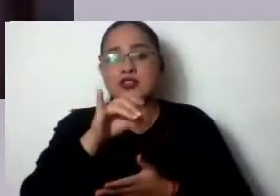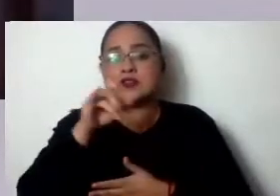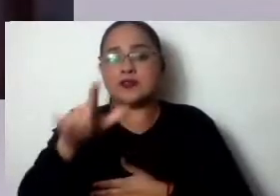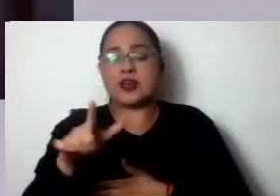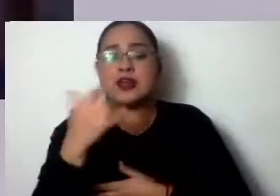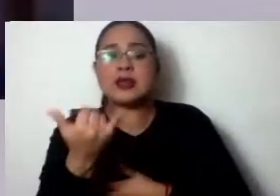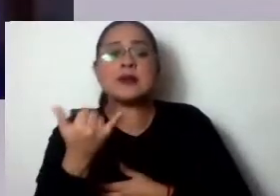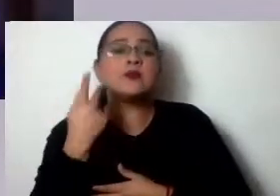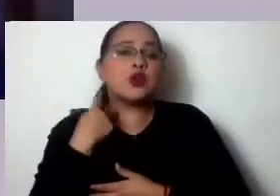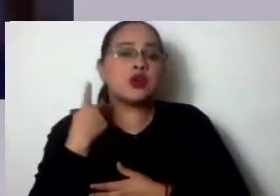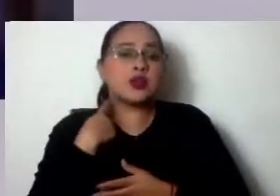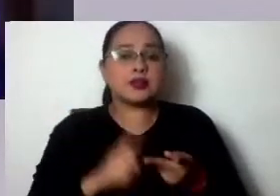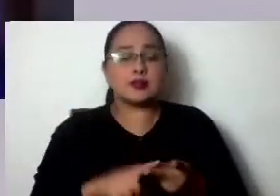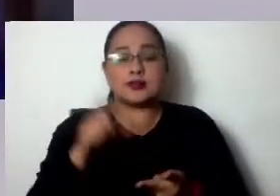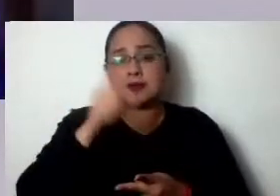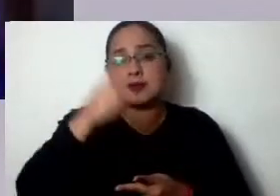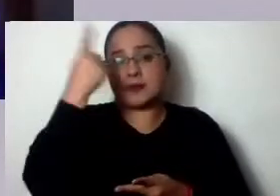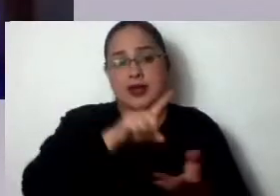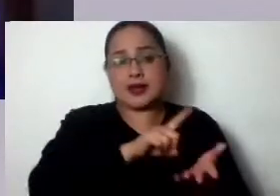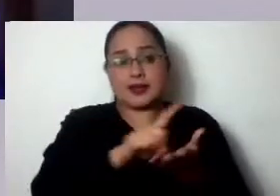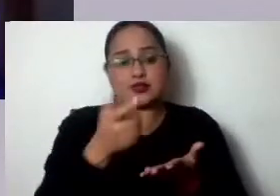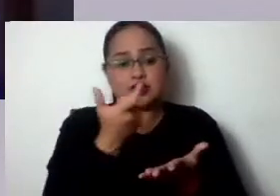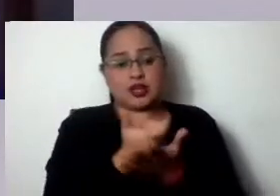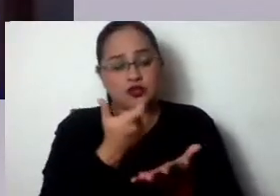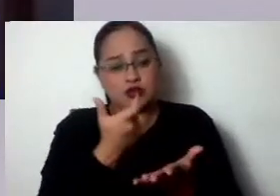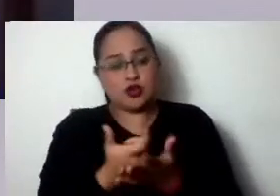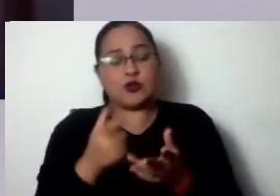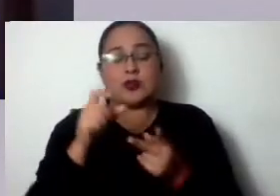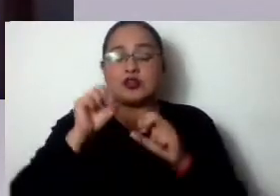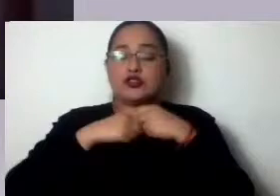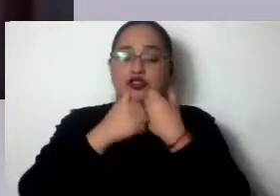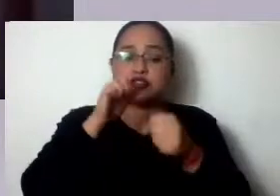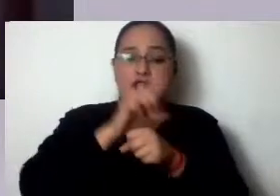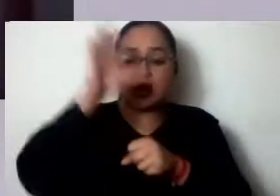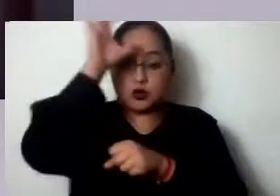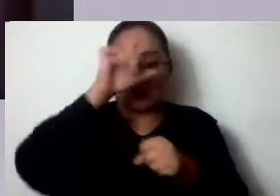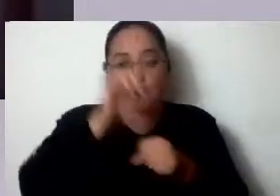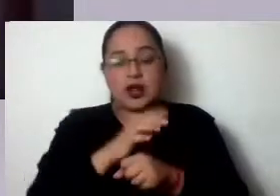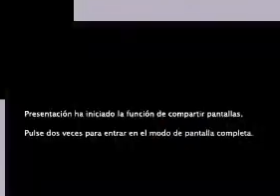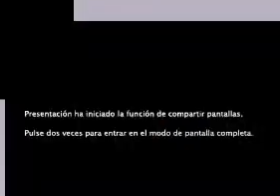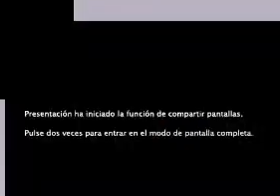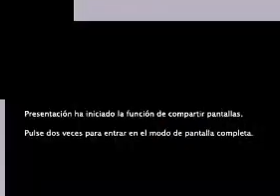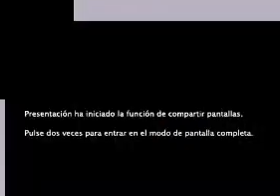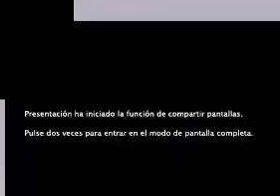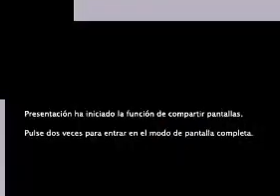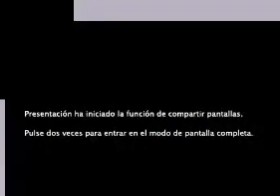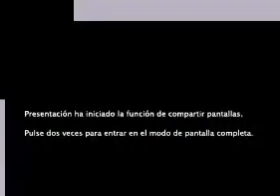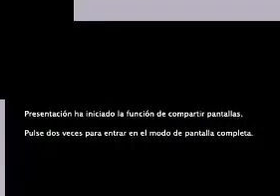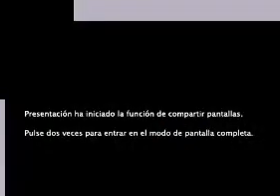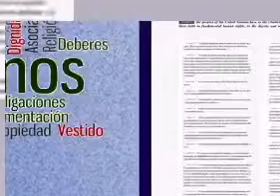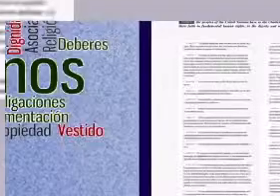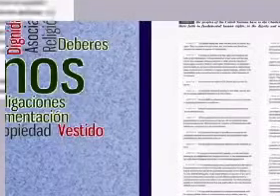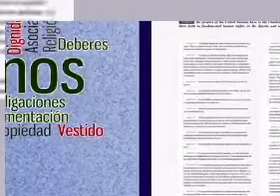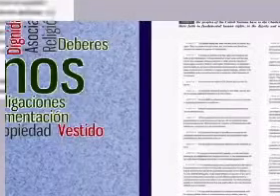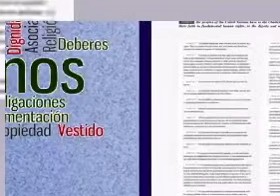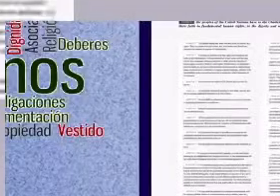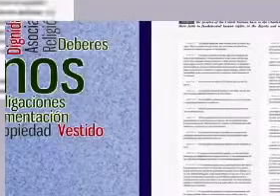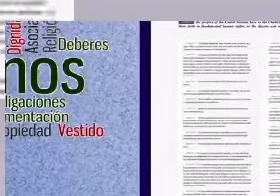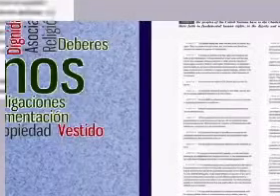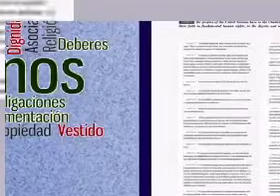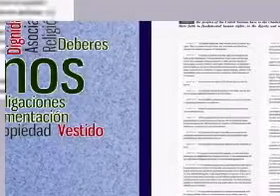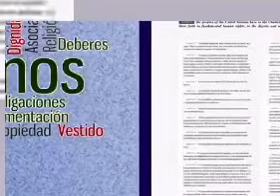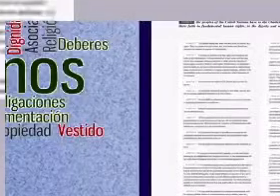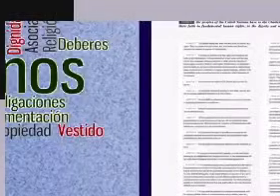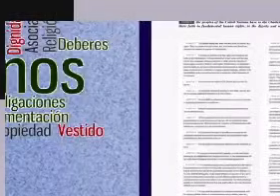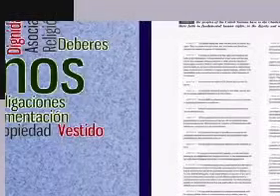como para los derechos económicos sociales culturales y ambientales los desca la dignidad humana sobre